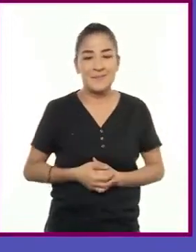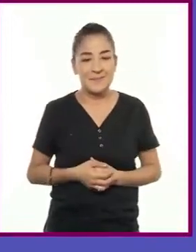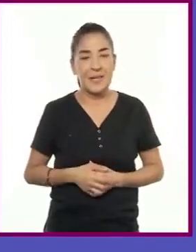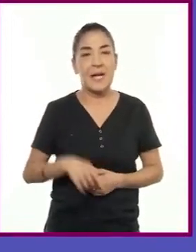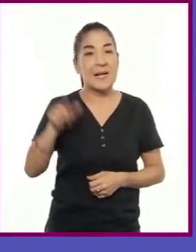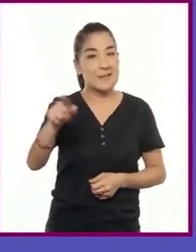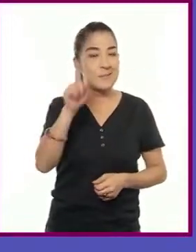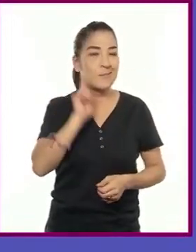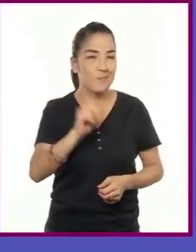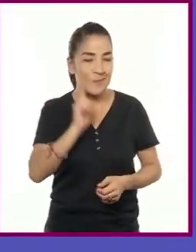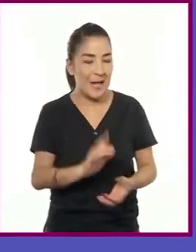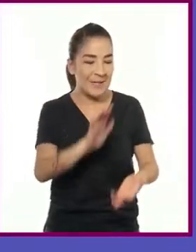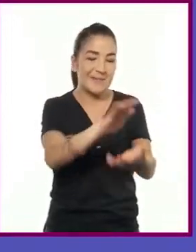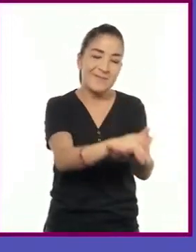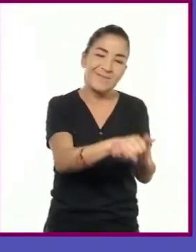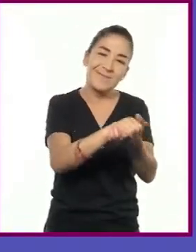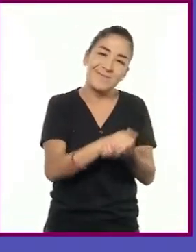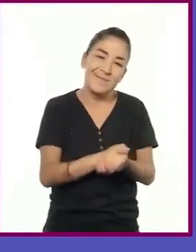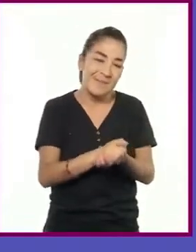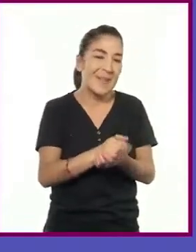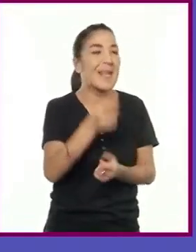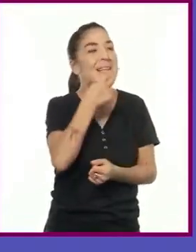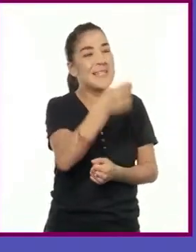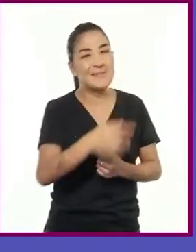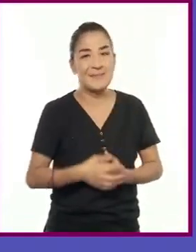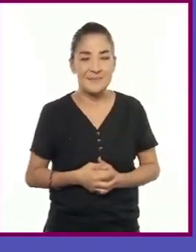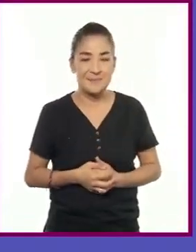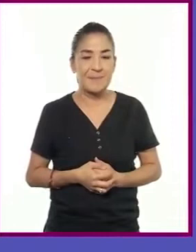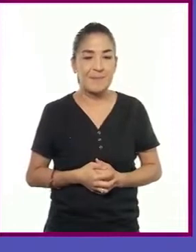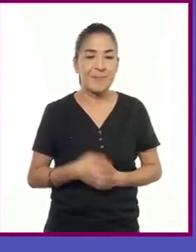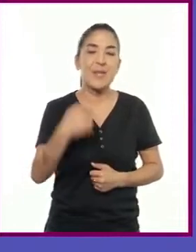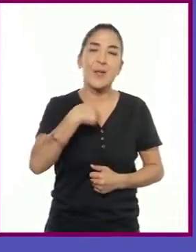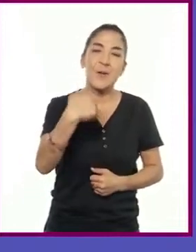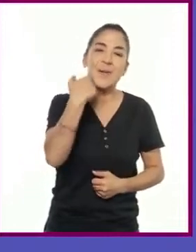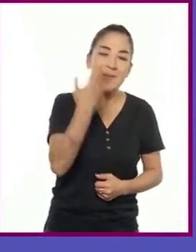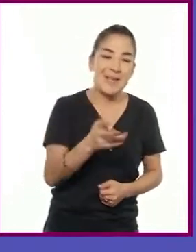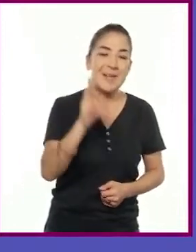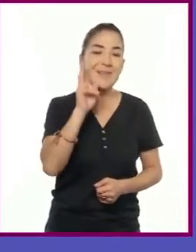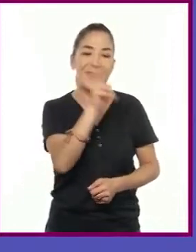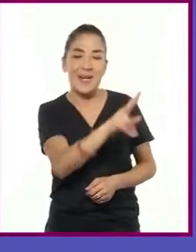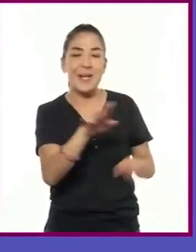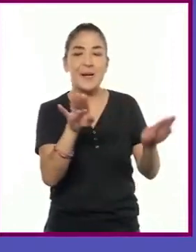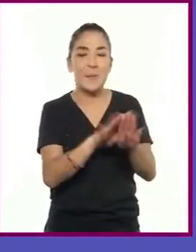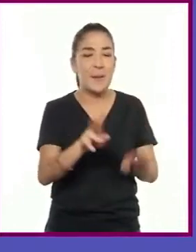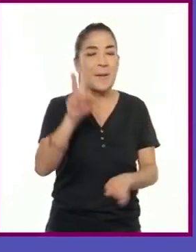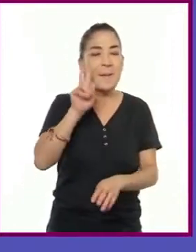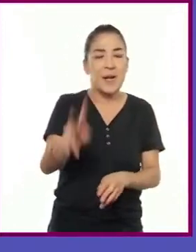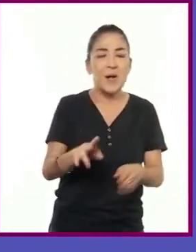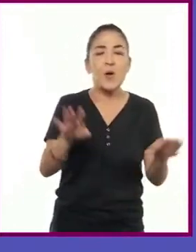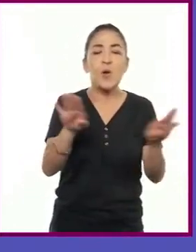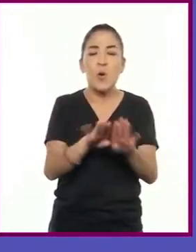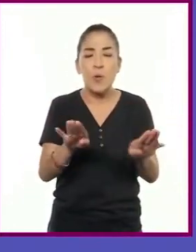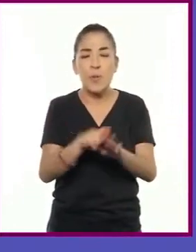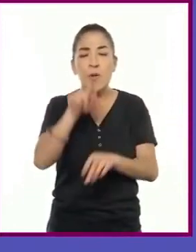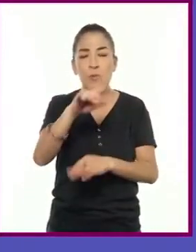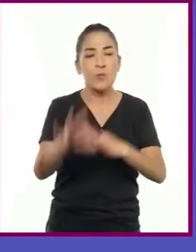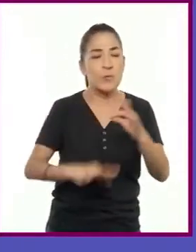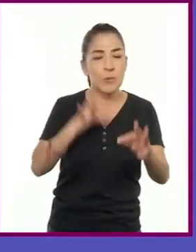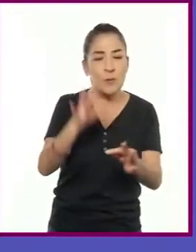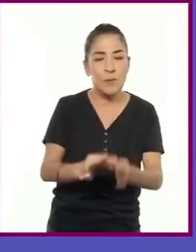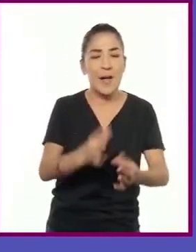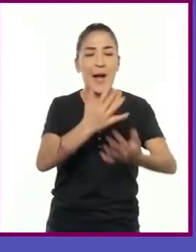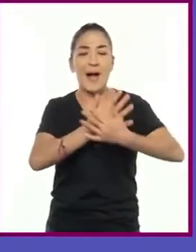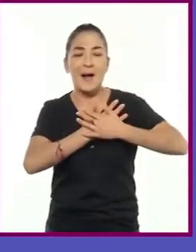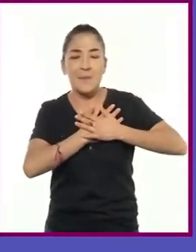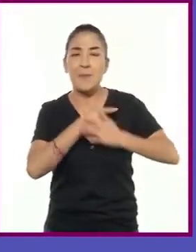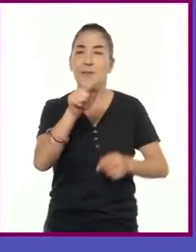tomó por la mano y le dijo: He querido, Abindarráez, que veáis en qué manera cumplen las captivas de